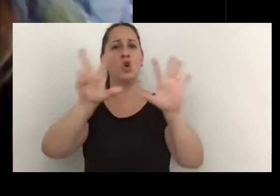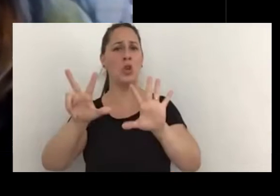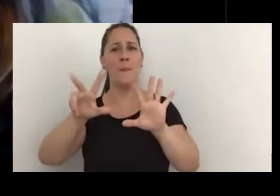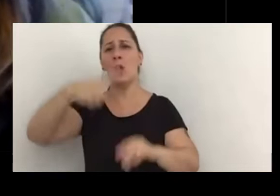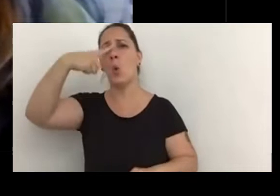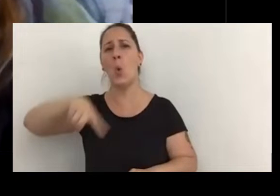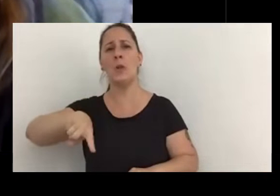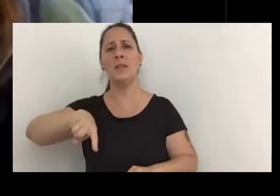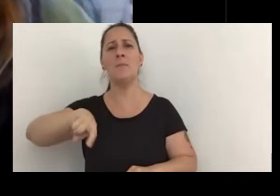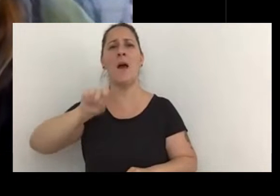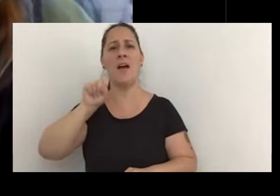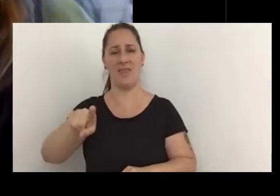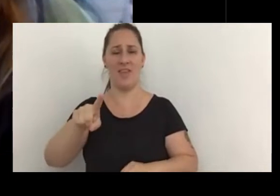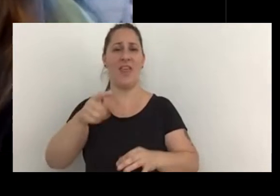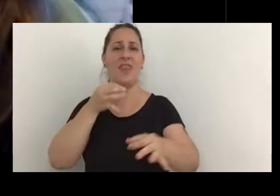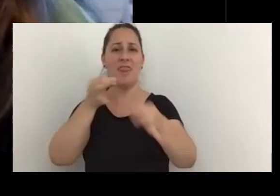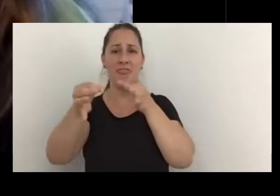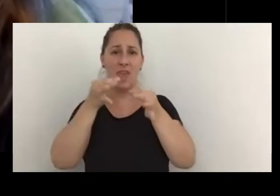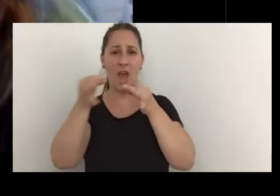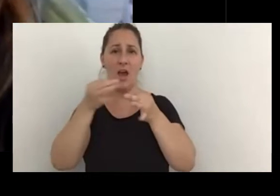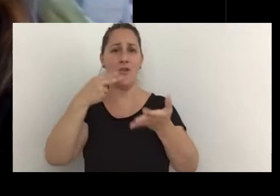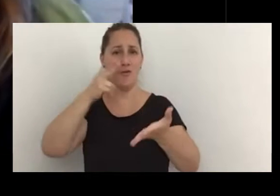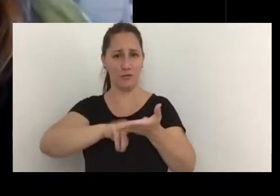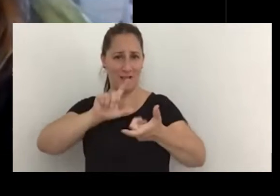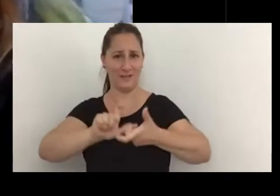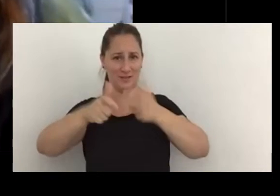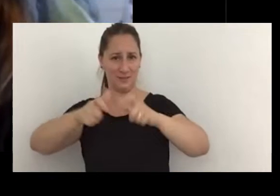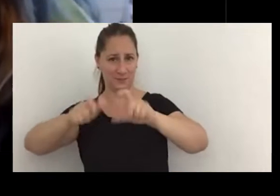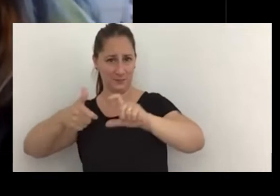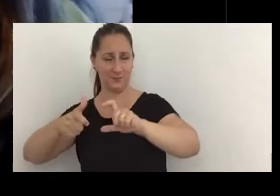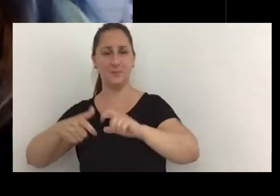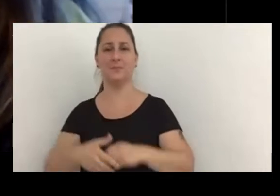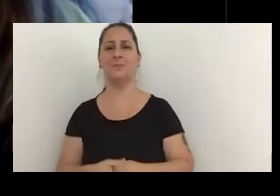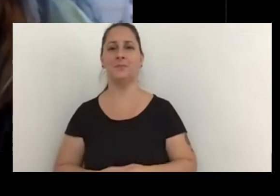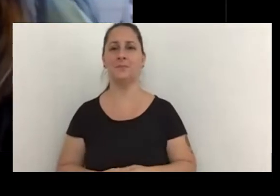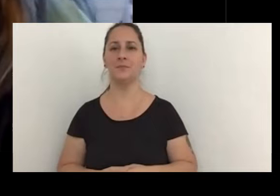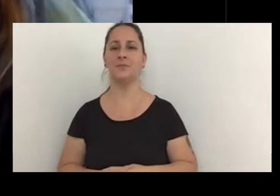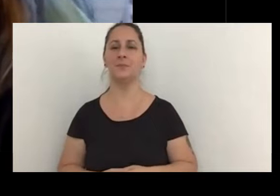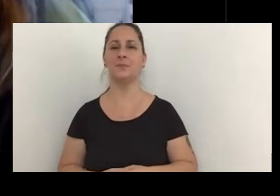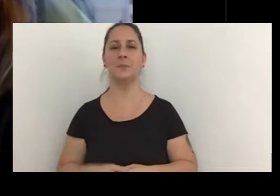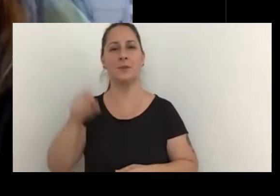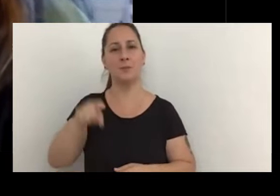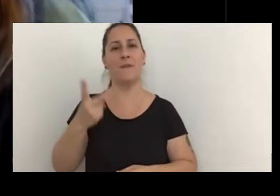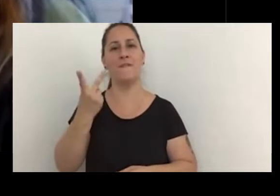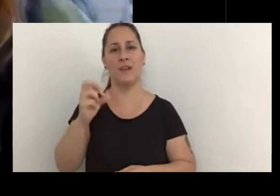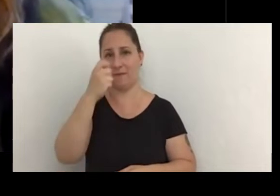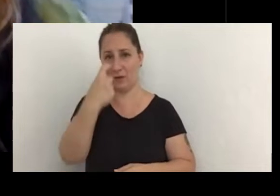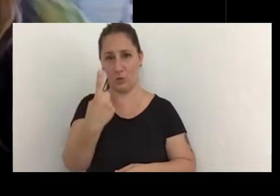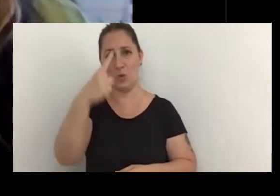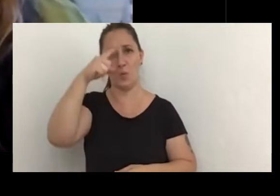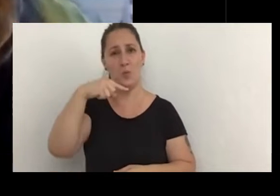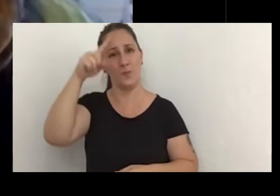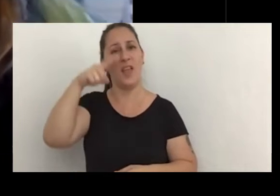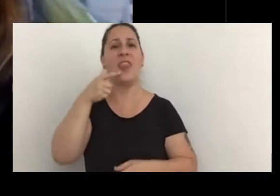edición del ciclo actualización impositiva y previsional del 2021, de nuestro programa mensual que denominamos